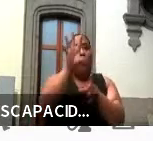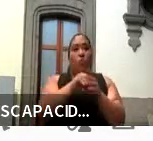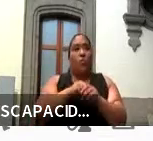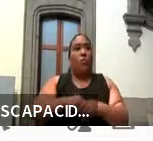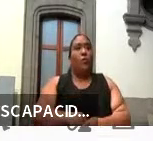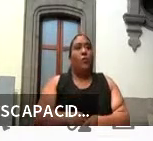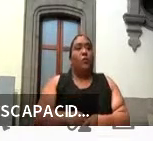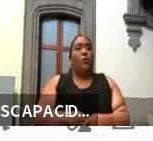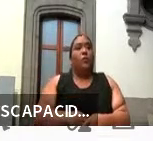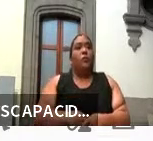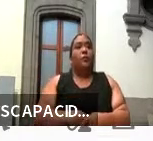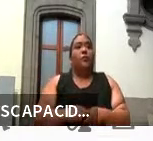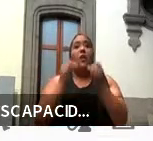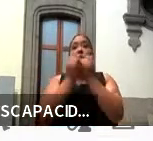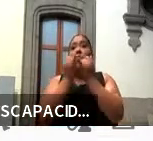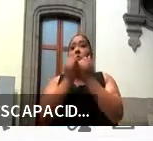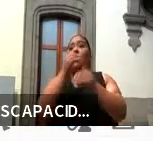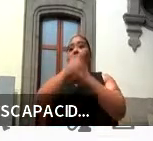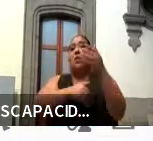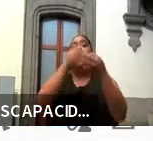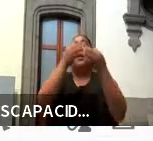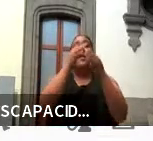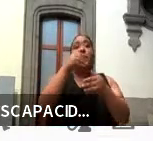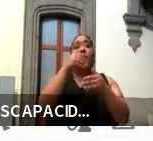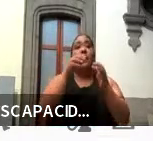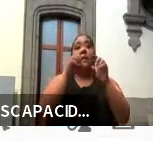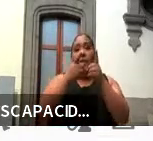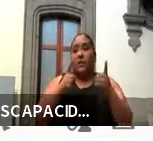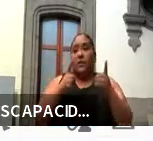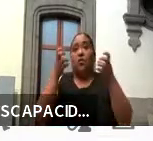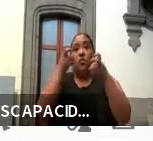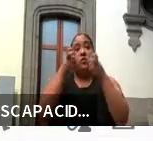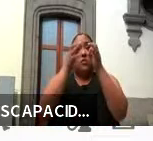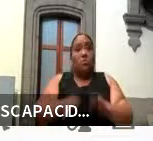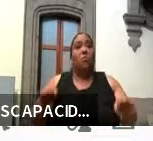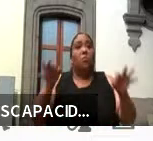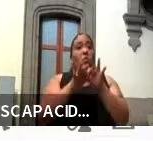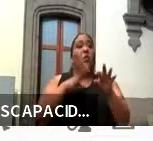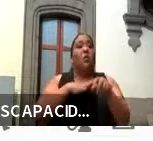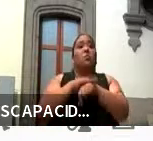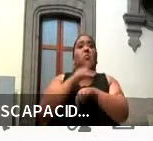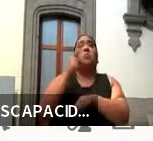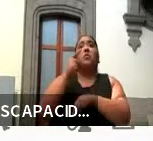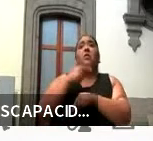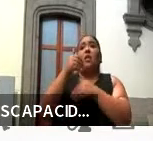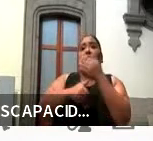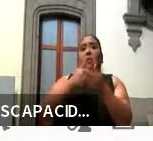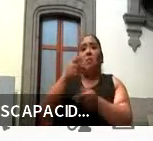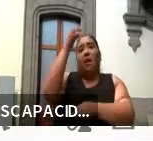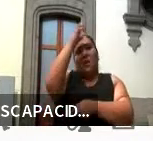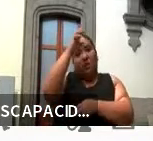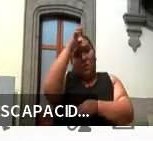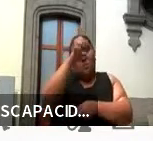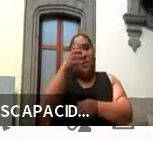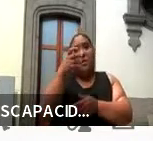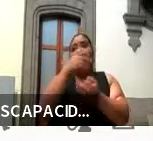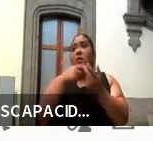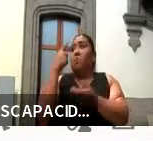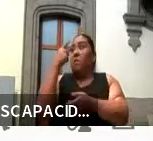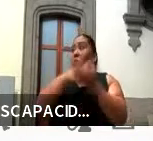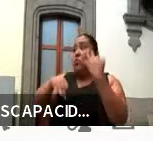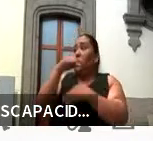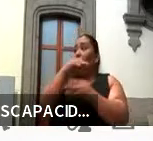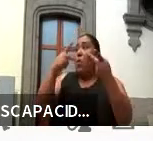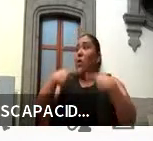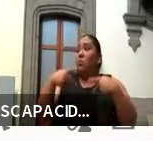de desarrollo, y aquí es importante porque se parte de estas experiencias y como para que todo el proceso tenga